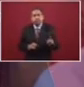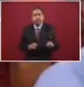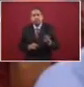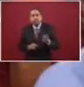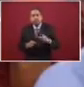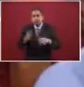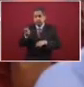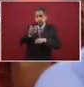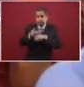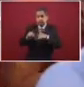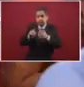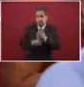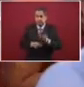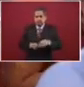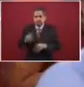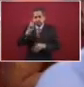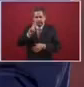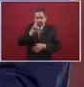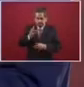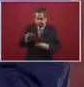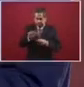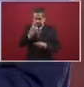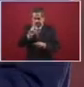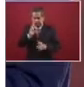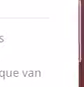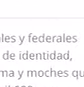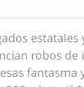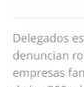la secretaria del Trabajo. Habría que verlo.